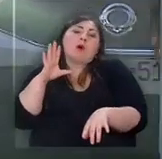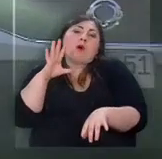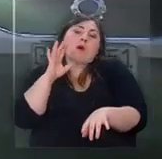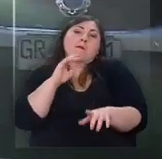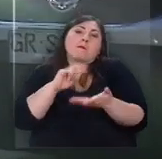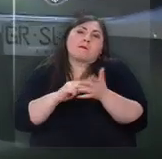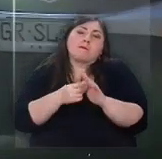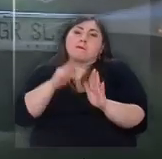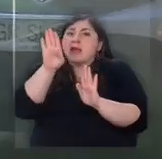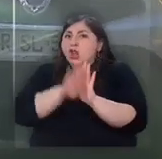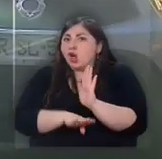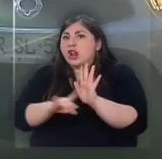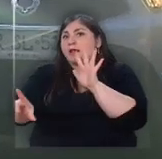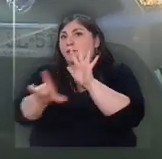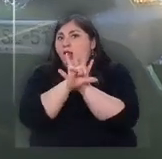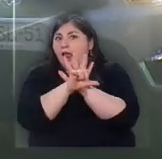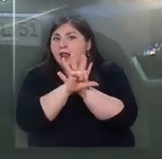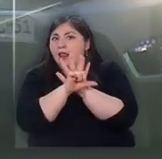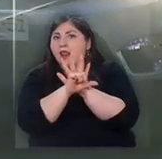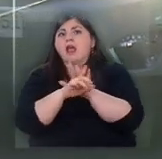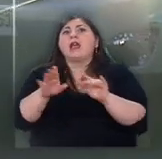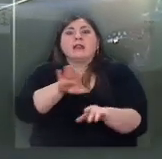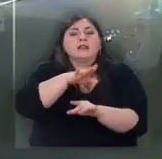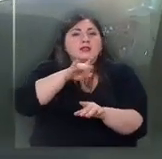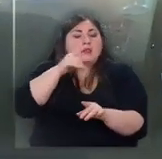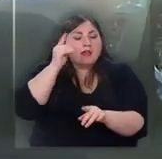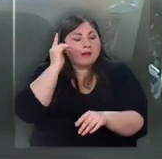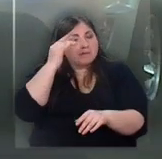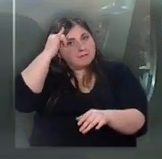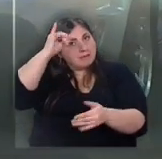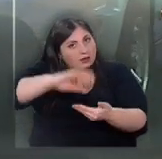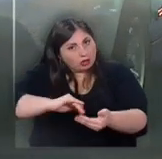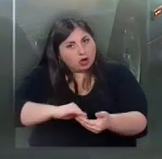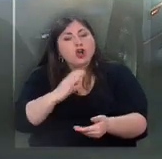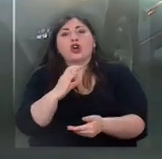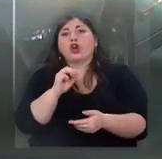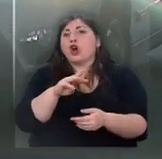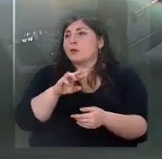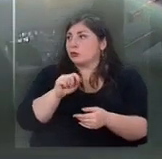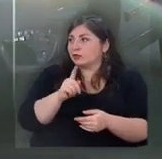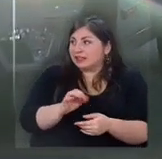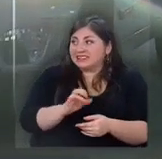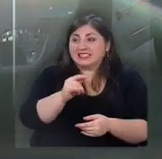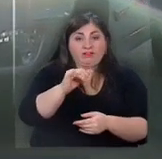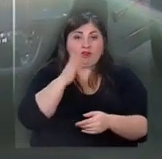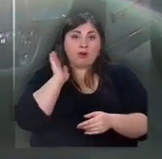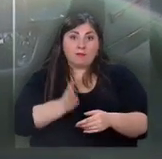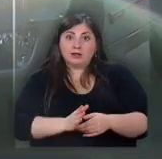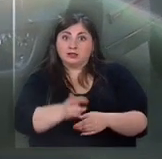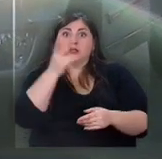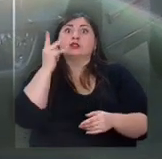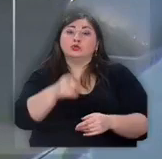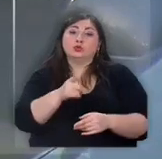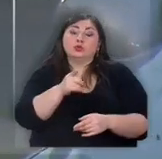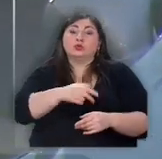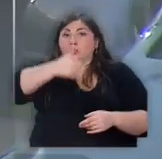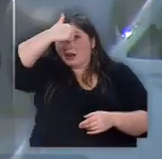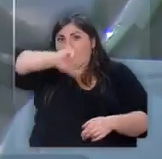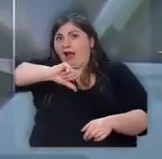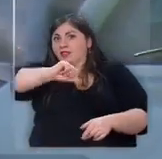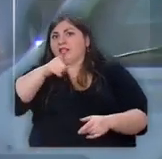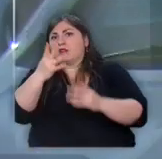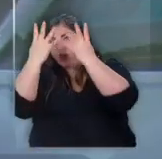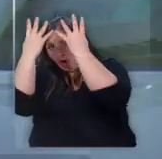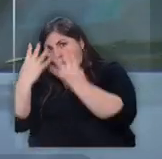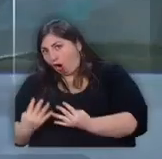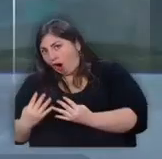ley de indulto conmutativo y que entonces deberán cumplir sus respectivas penas, sus respectivas condenas, bien digo, con